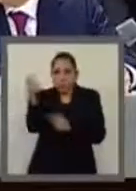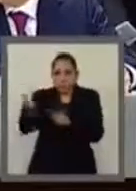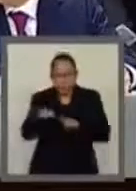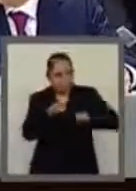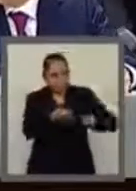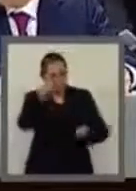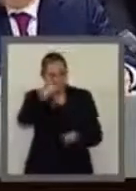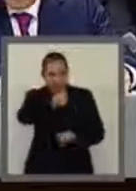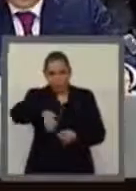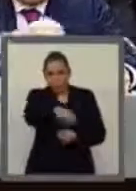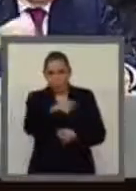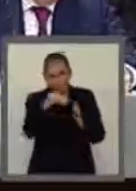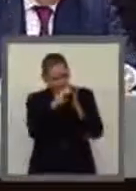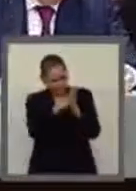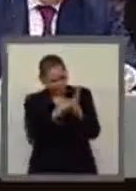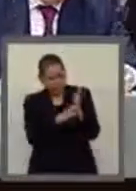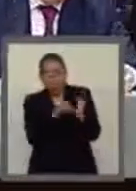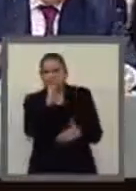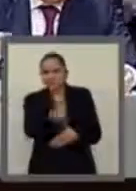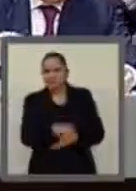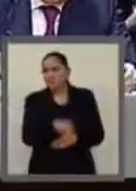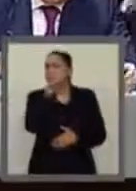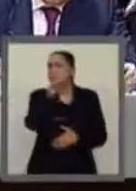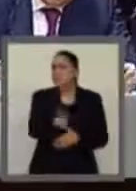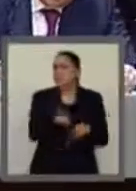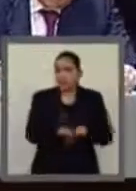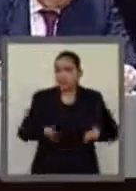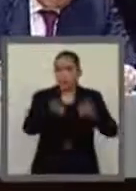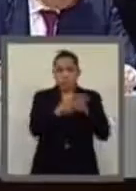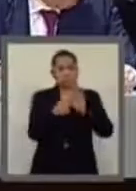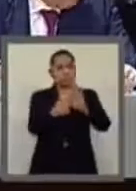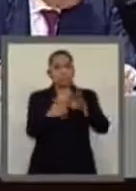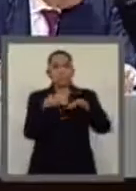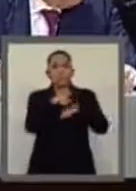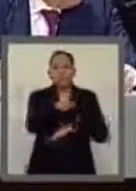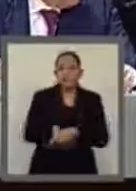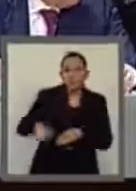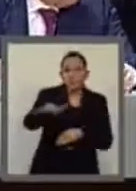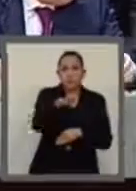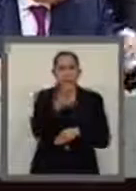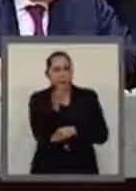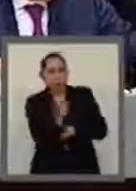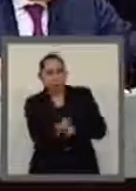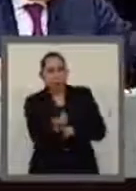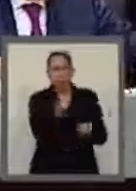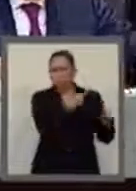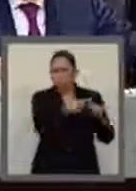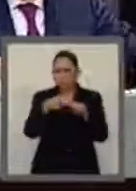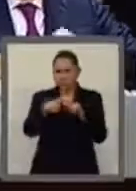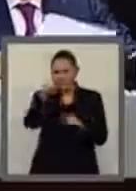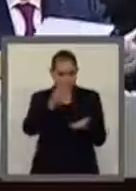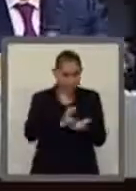Humano, también social, se deben revelar los beneficios sociales y económicos asociados, así como retribuir a cada uno los de los beneficios